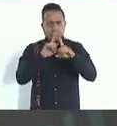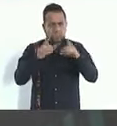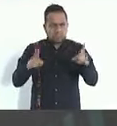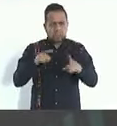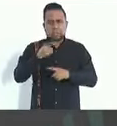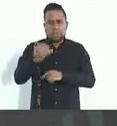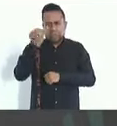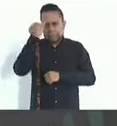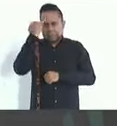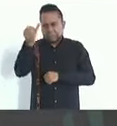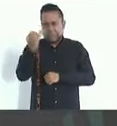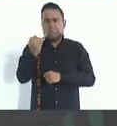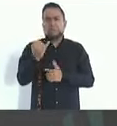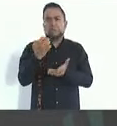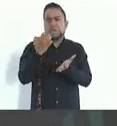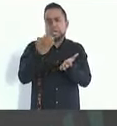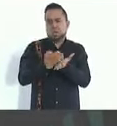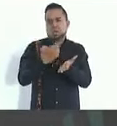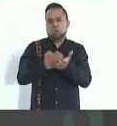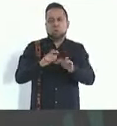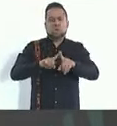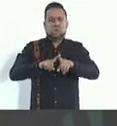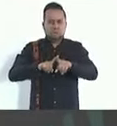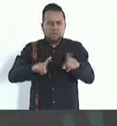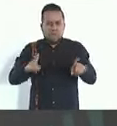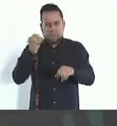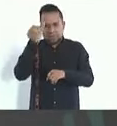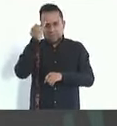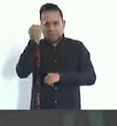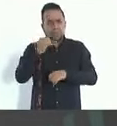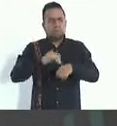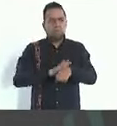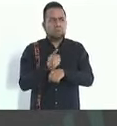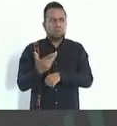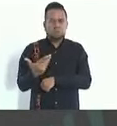política económica distinta, porque antes